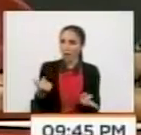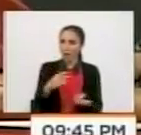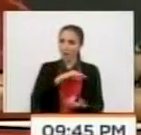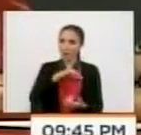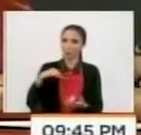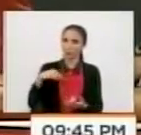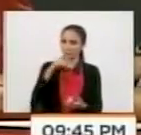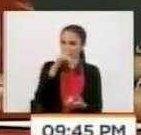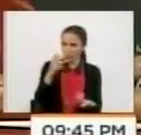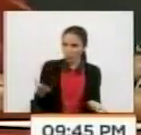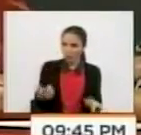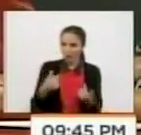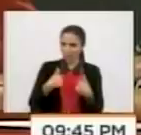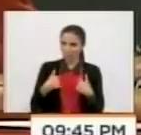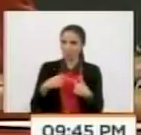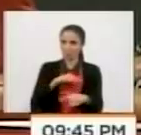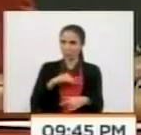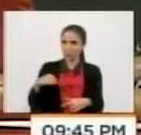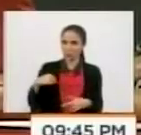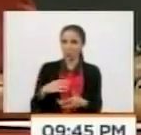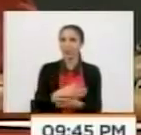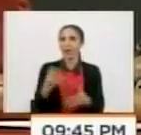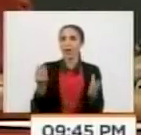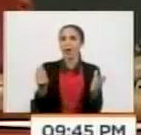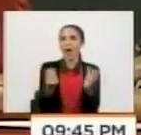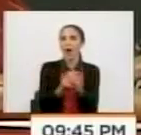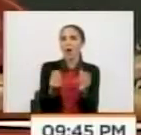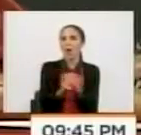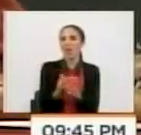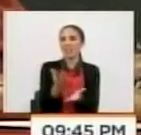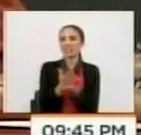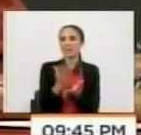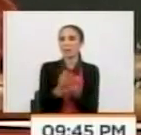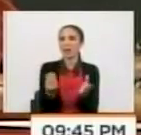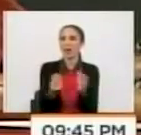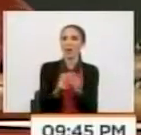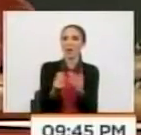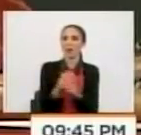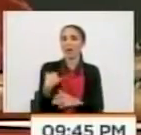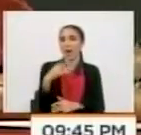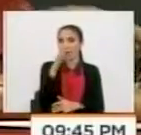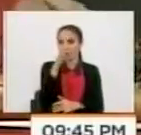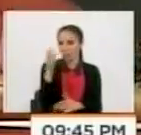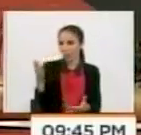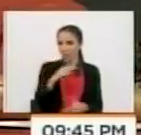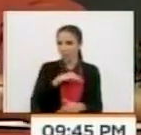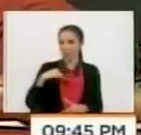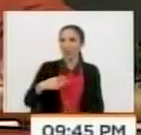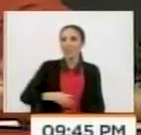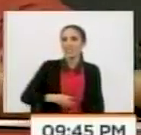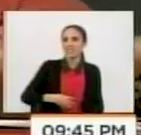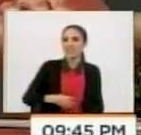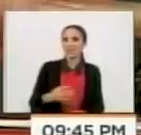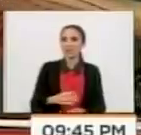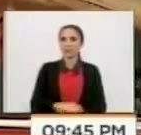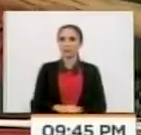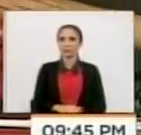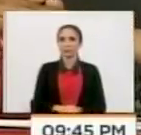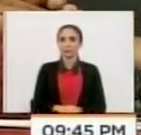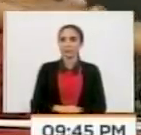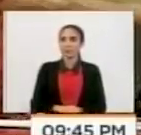programa jodedor, pues, humorístico. Se burlan de medio mundo. Y a ellos les llama mucho la atención esto,